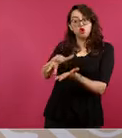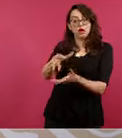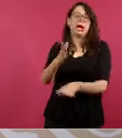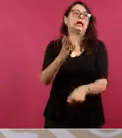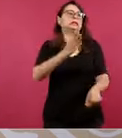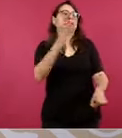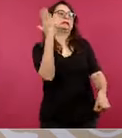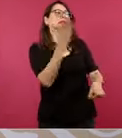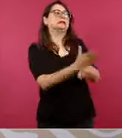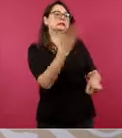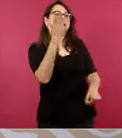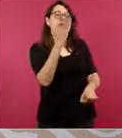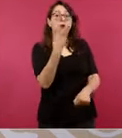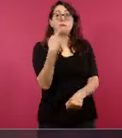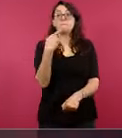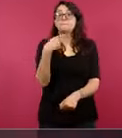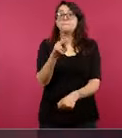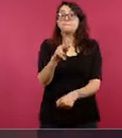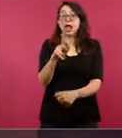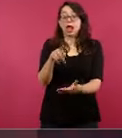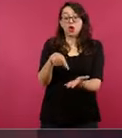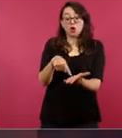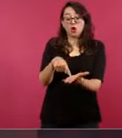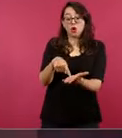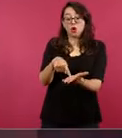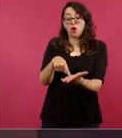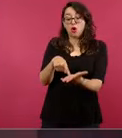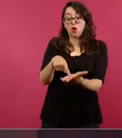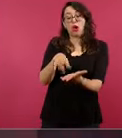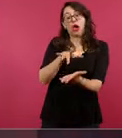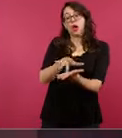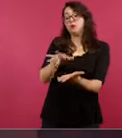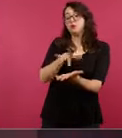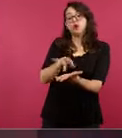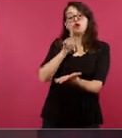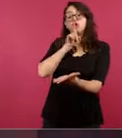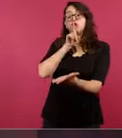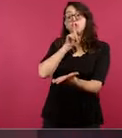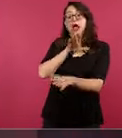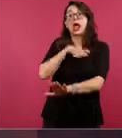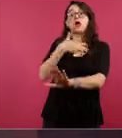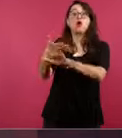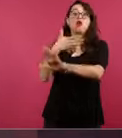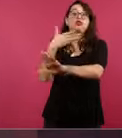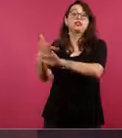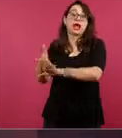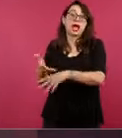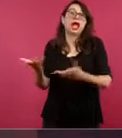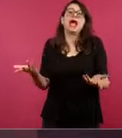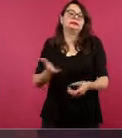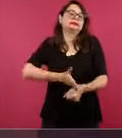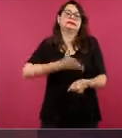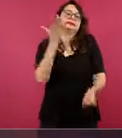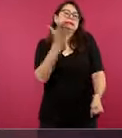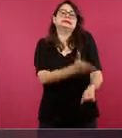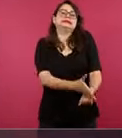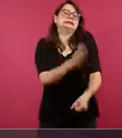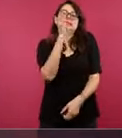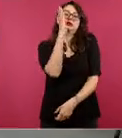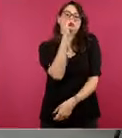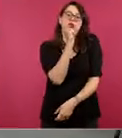obviamente, no había delito que perseguir. Pero aquí está esto. Thank you.